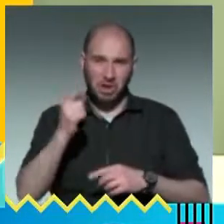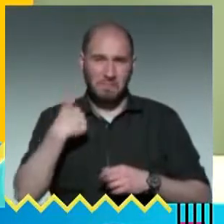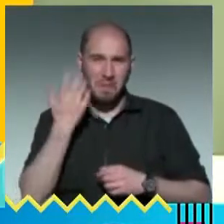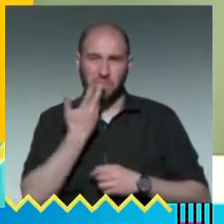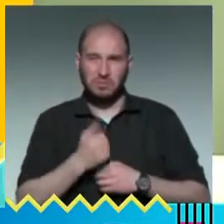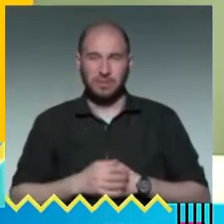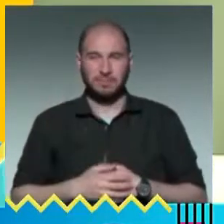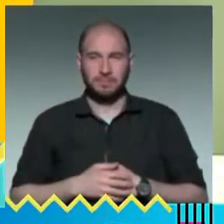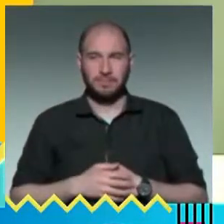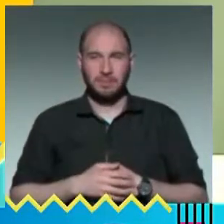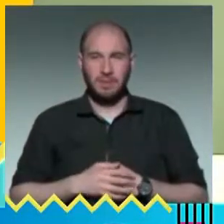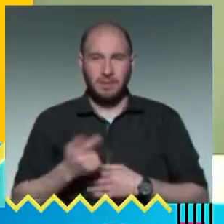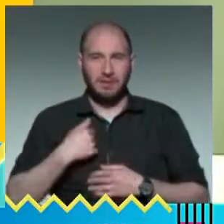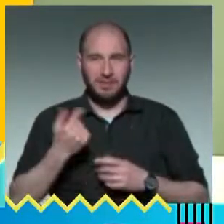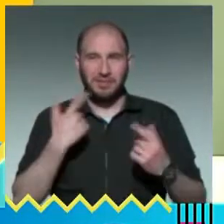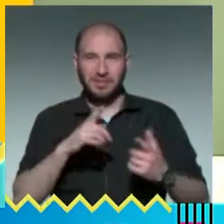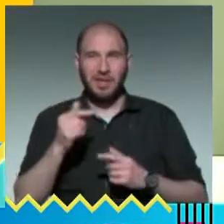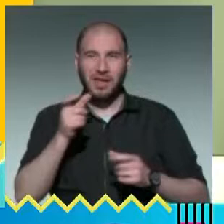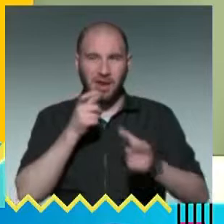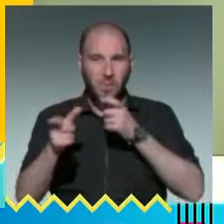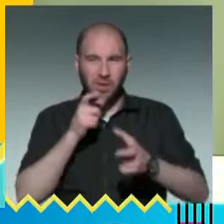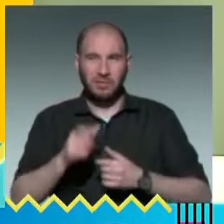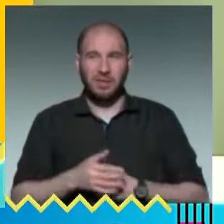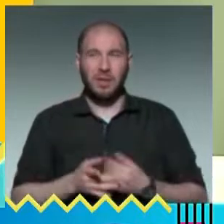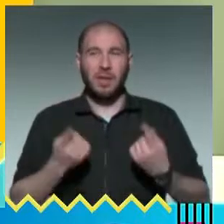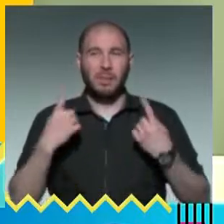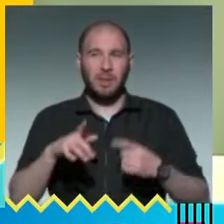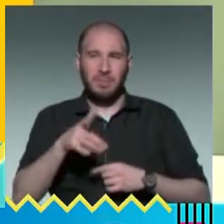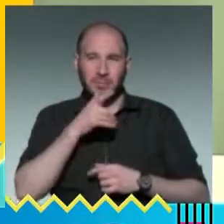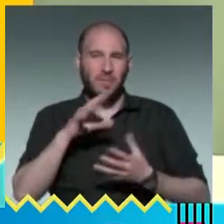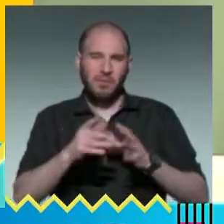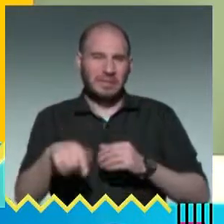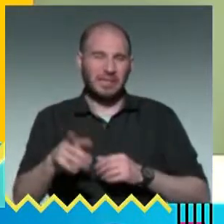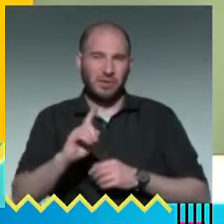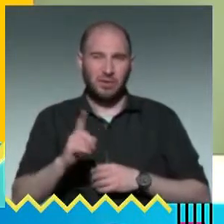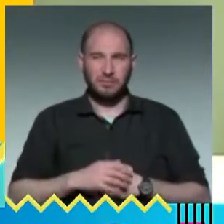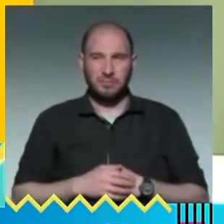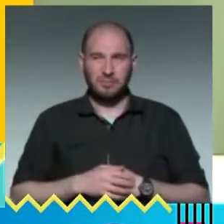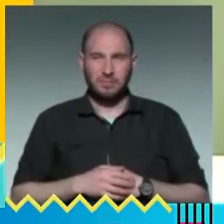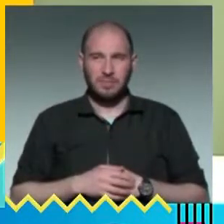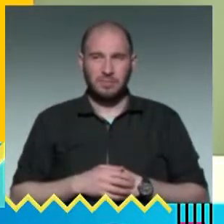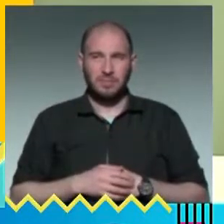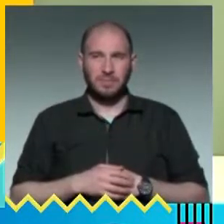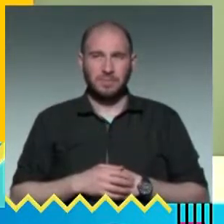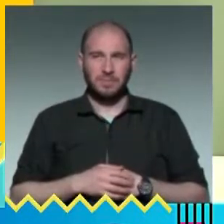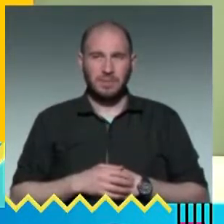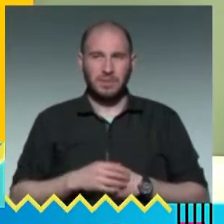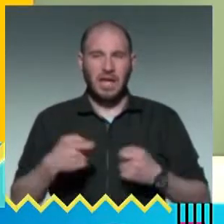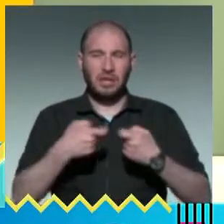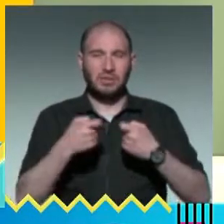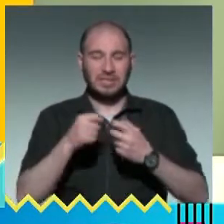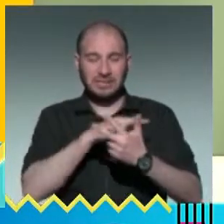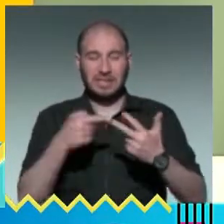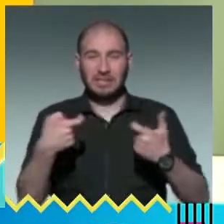Incluso me divierto hasta contestando esas cuestiones. Pero me parece que no es la forma, por eso digo, y por eso digo, de 3 asociaciones de